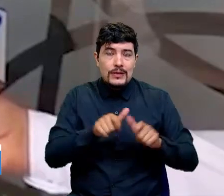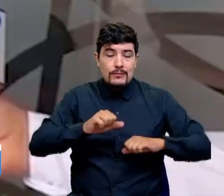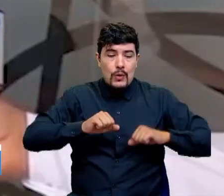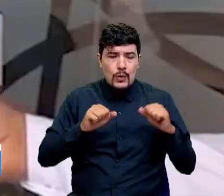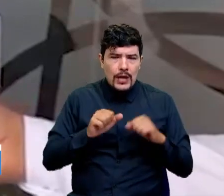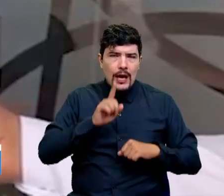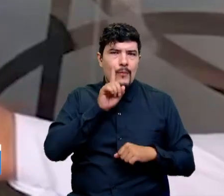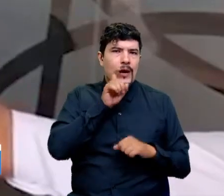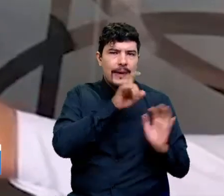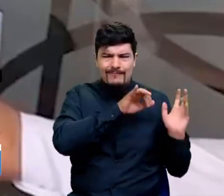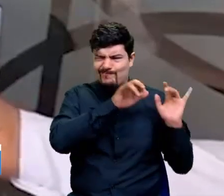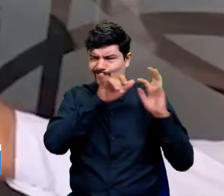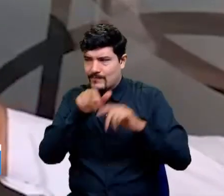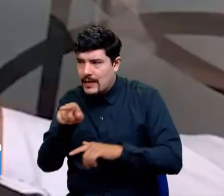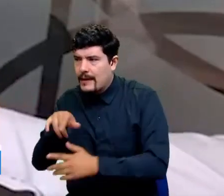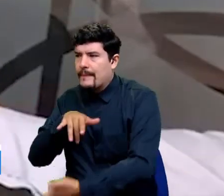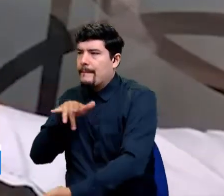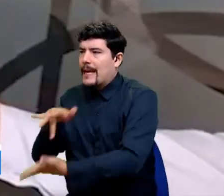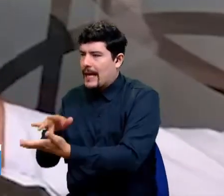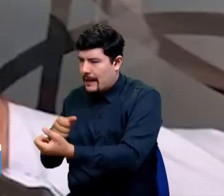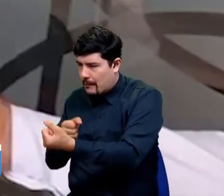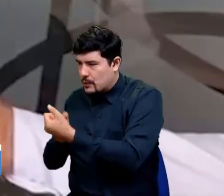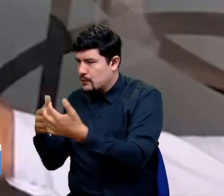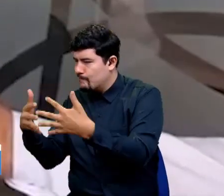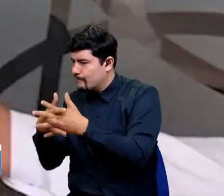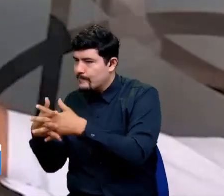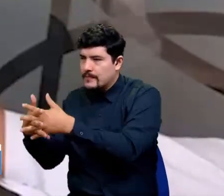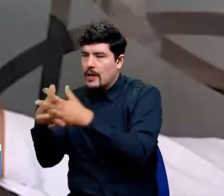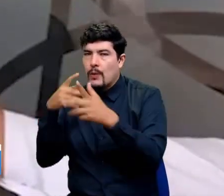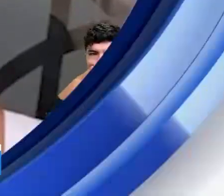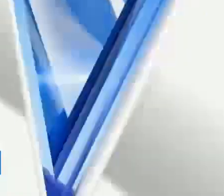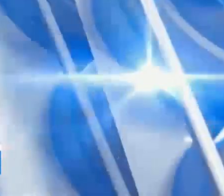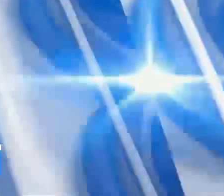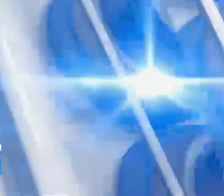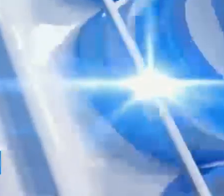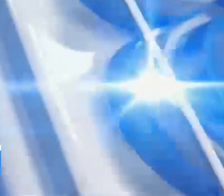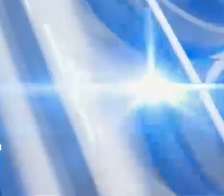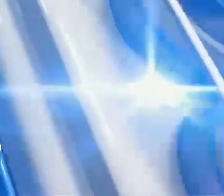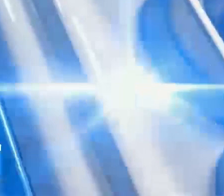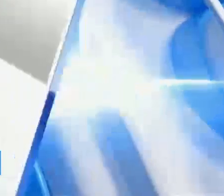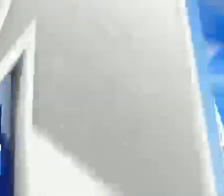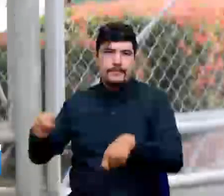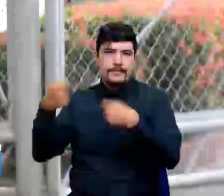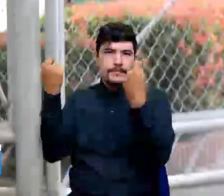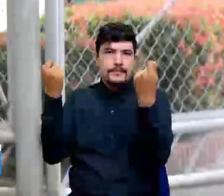donde van a brindar apoyo articulado para esta búsqueda y rescate.